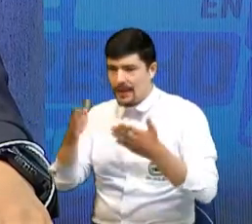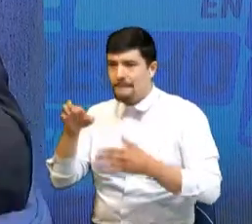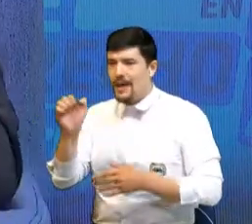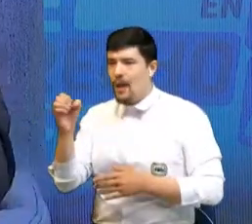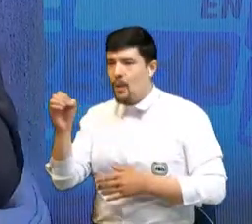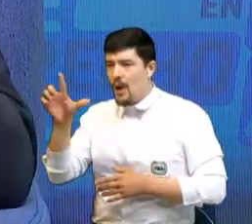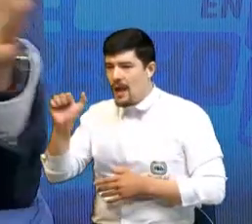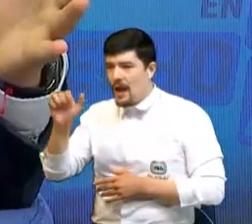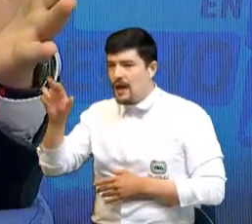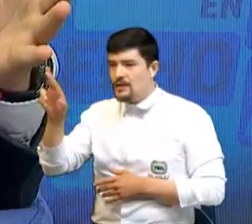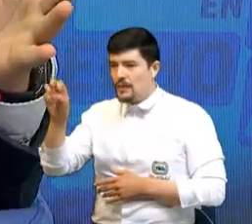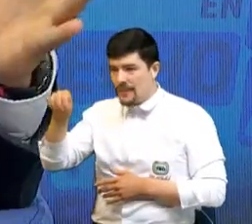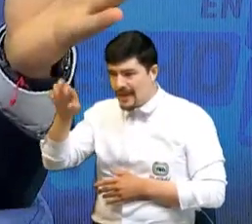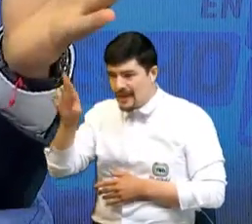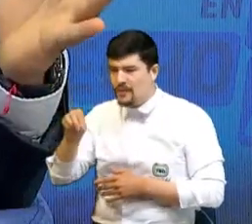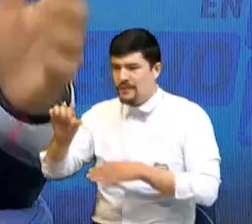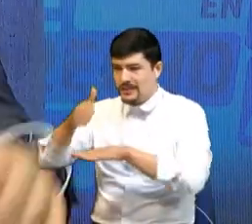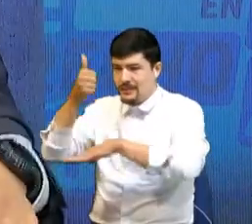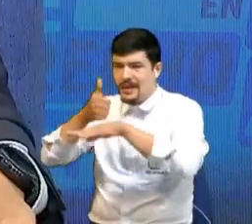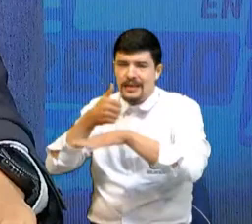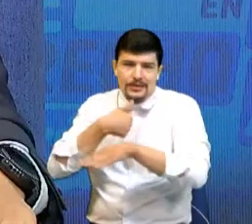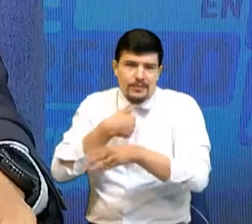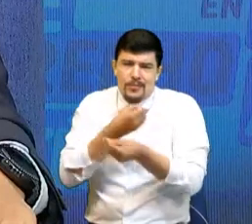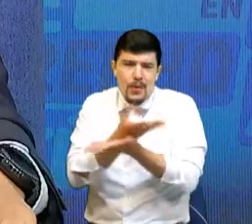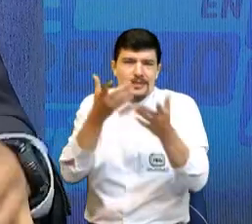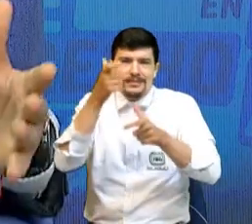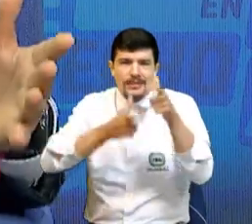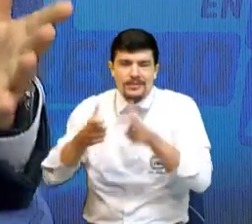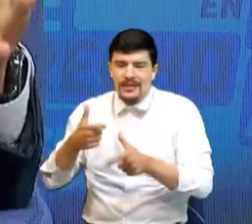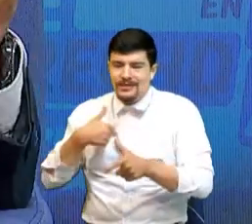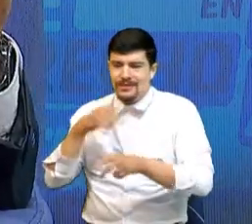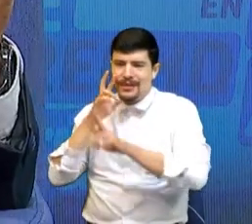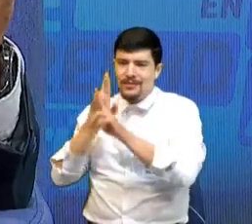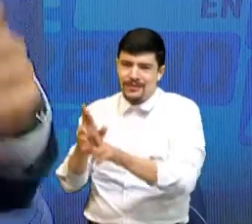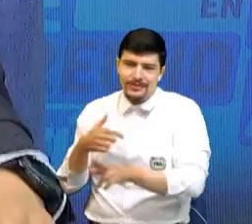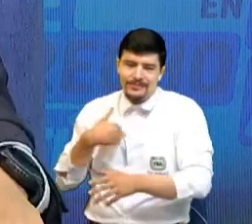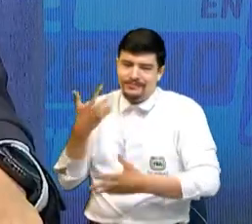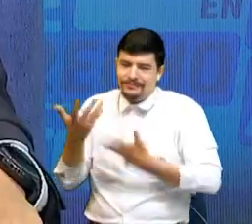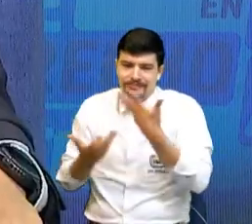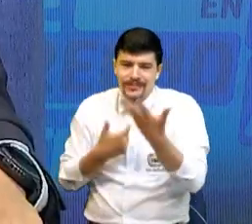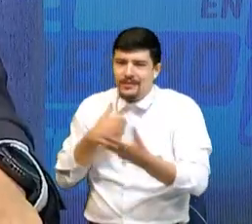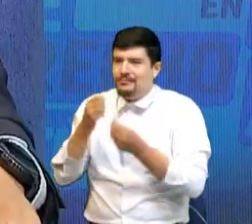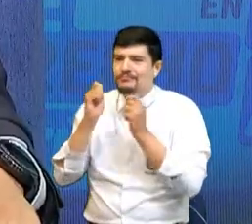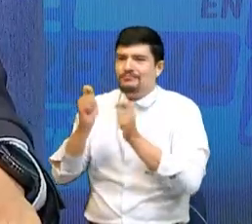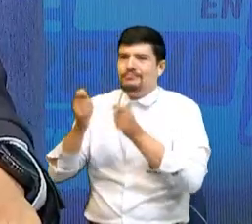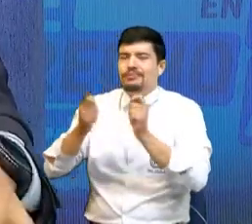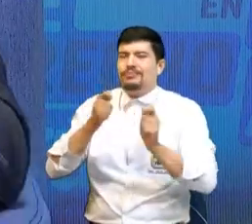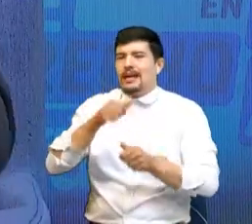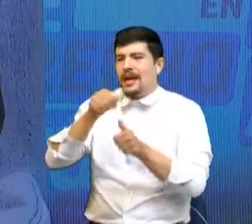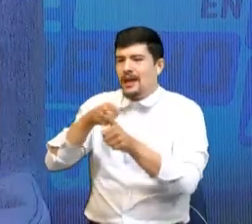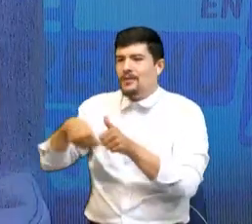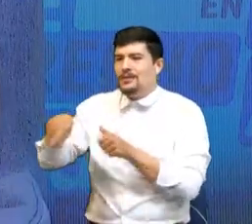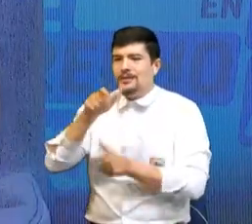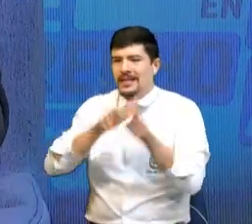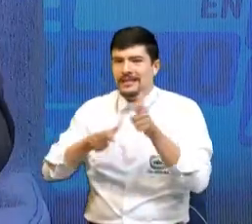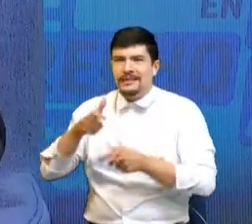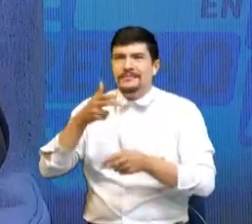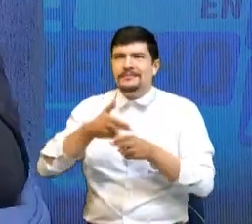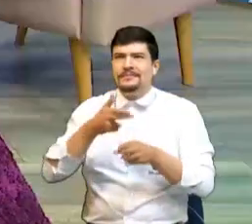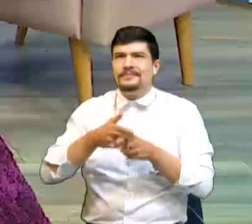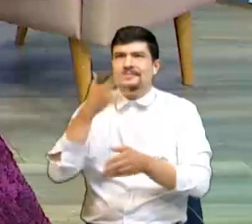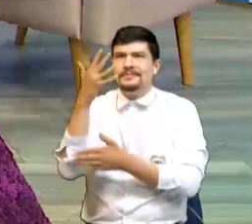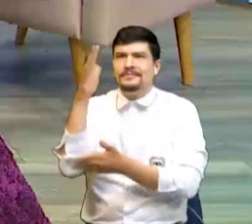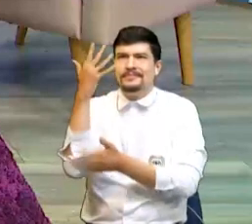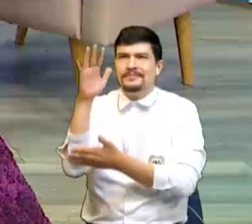al principio, y de tantas personas me quedaría cojo terminando de nombrar a cada una de las personas.